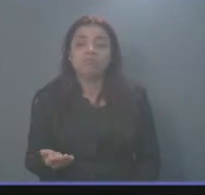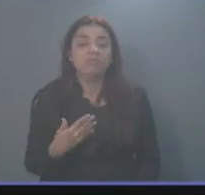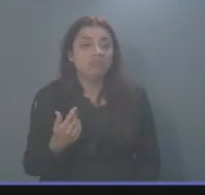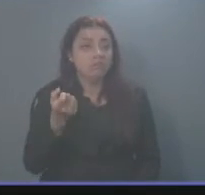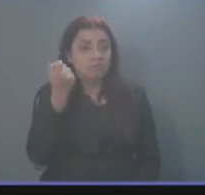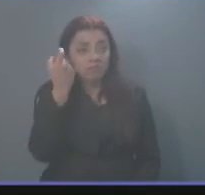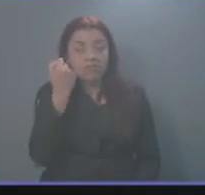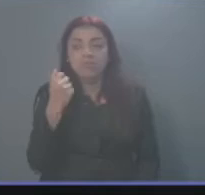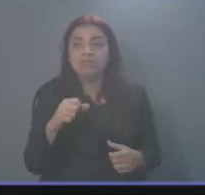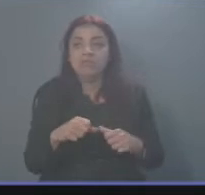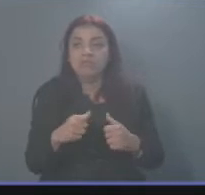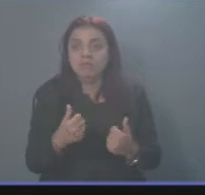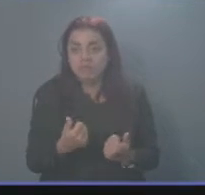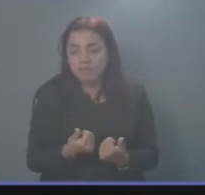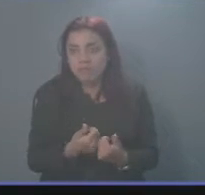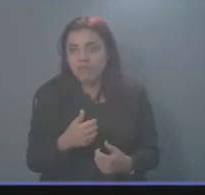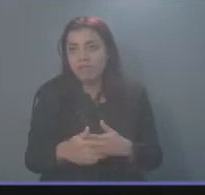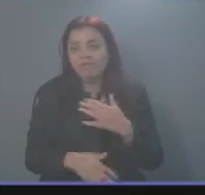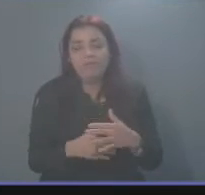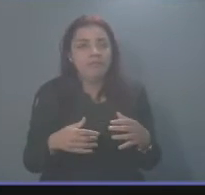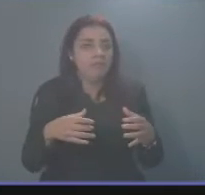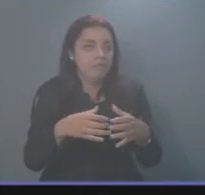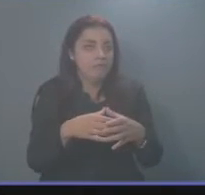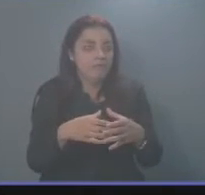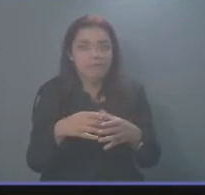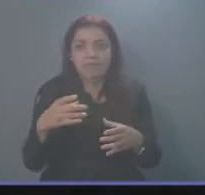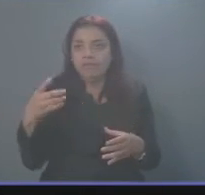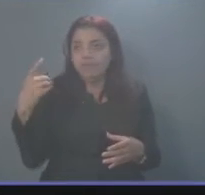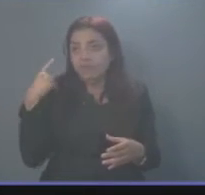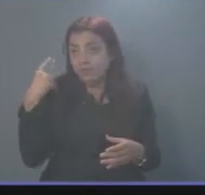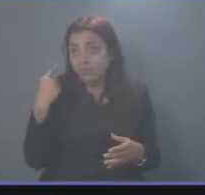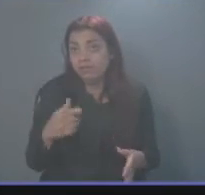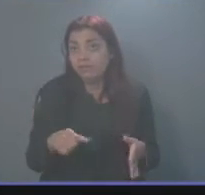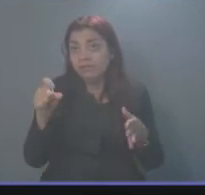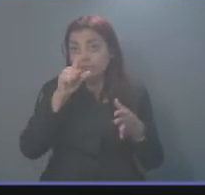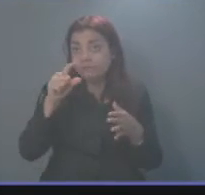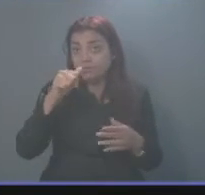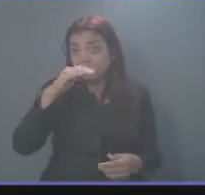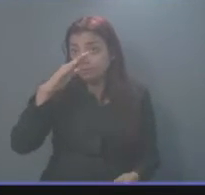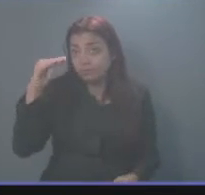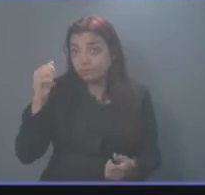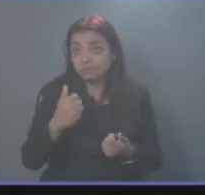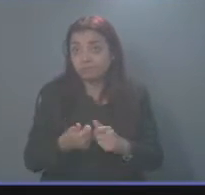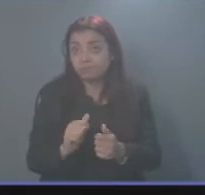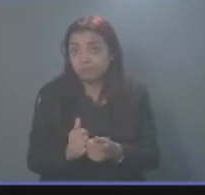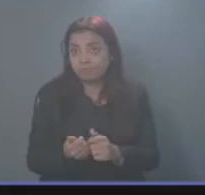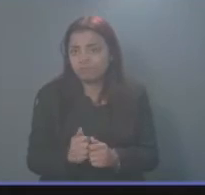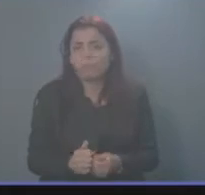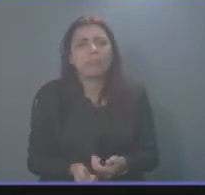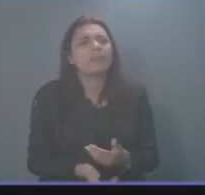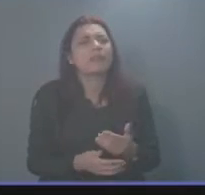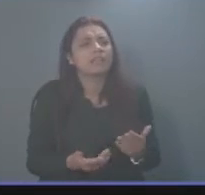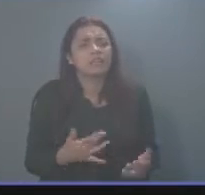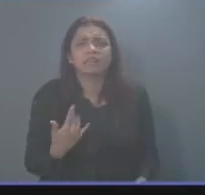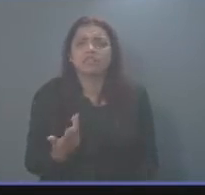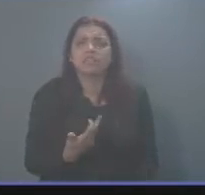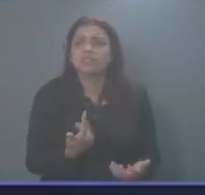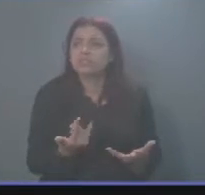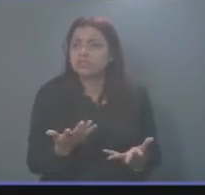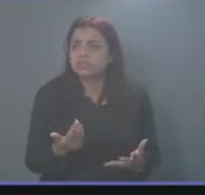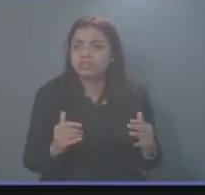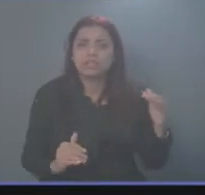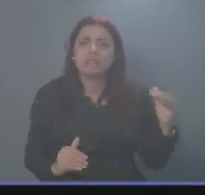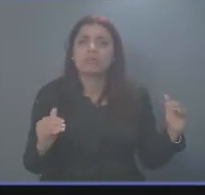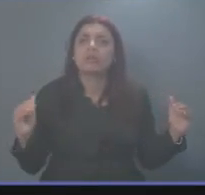reconocer a las asociaciones dentro del comité directivo del Instituto Nacional de los Deportes. ¿Qué hemos buscado con esto? Una